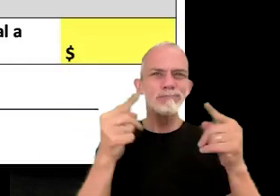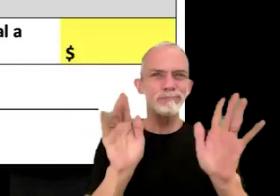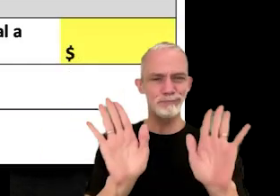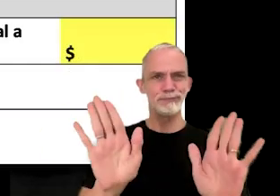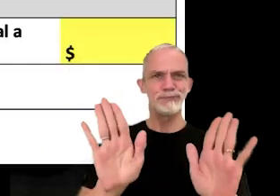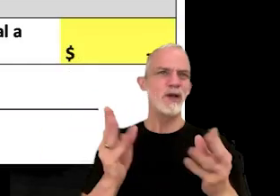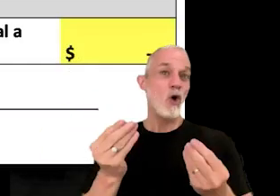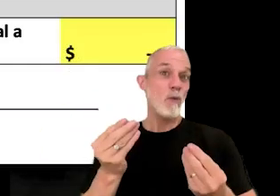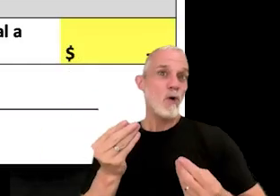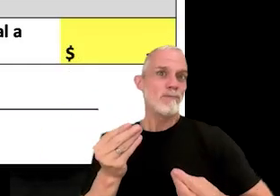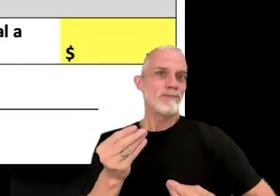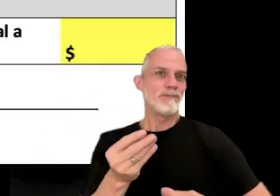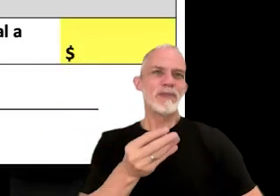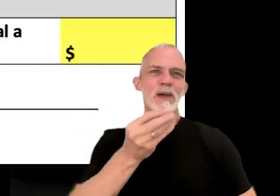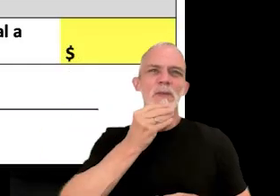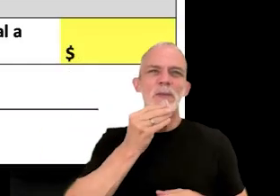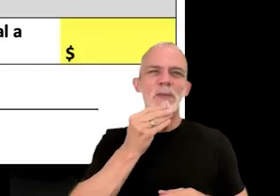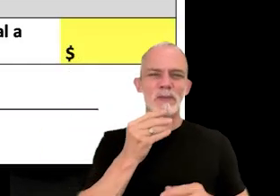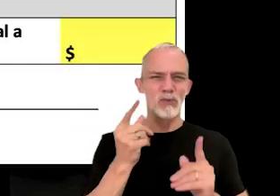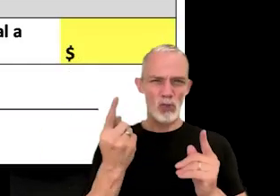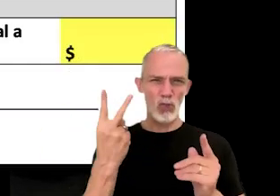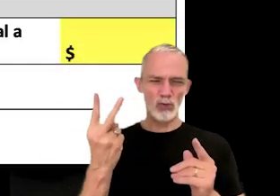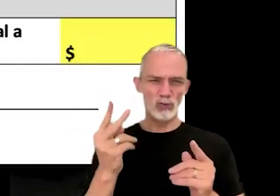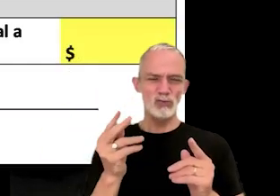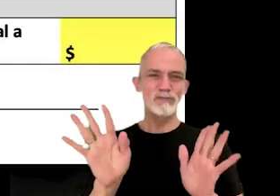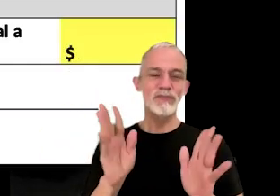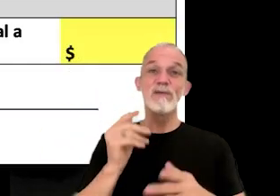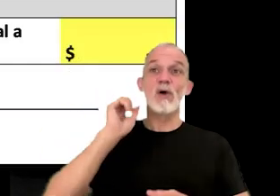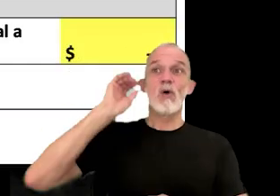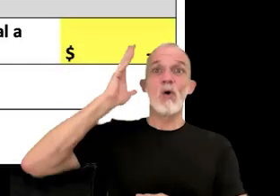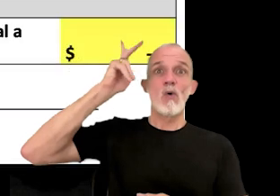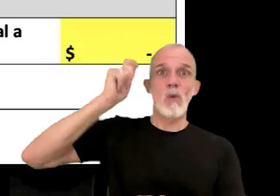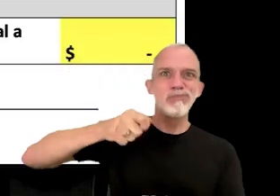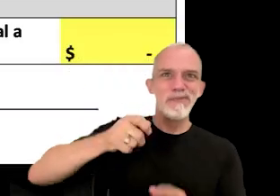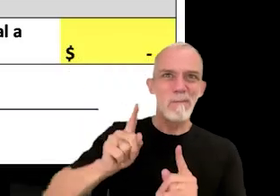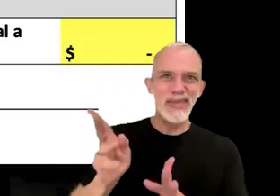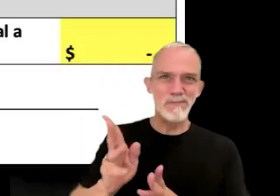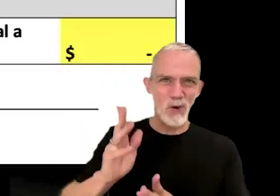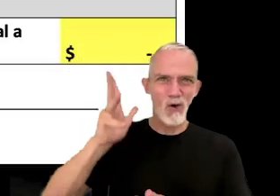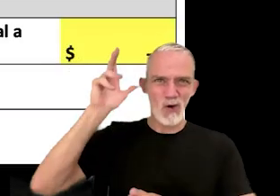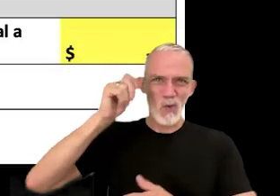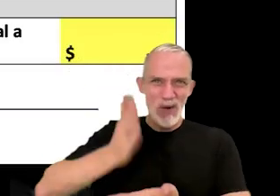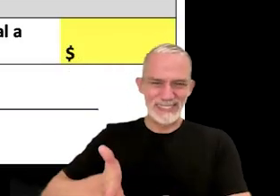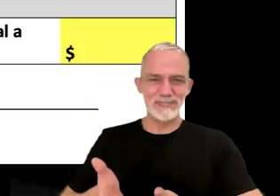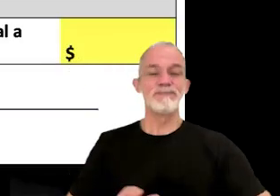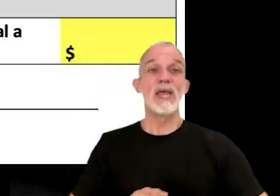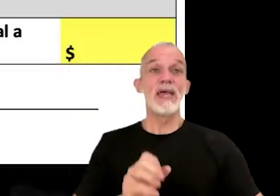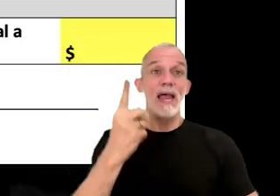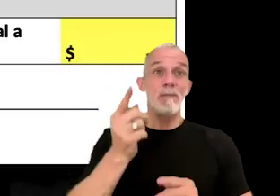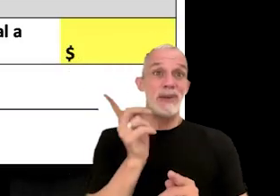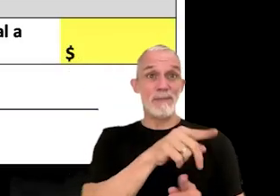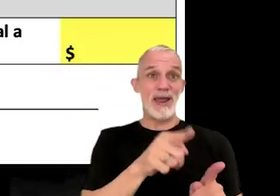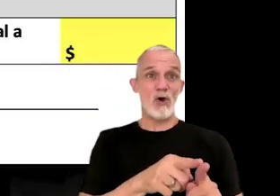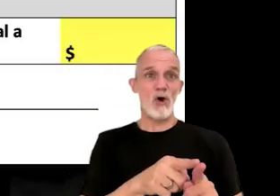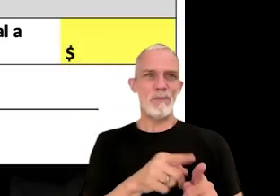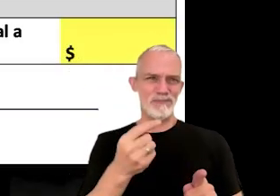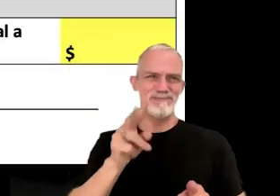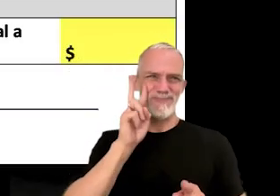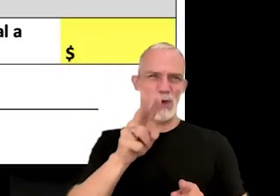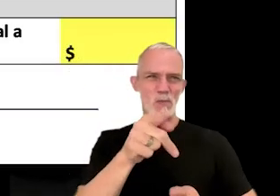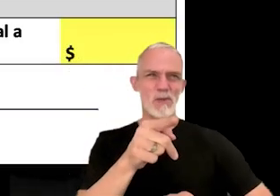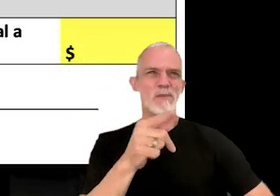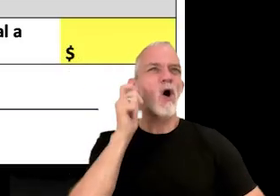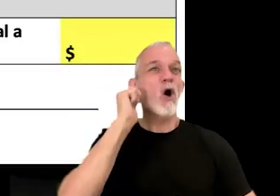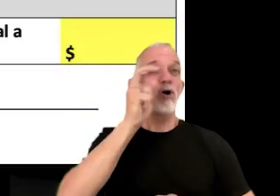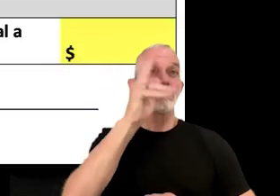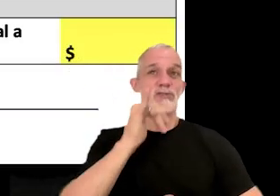cómo es que suceden estas dos cosas, ¿no? Estos dos fallos que acabo de explicar. En el primero de los casos, como vemos acá